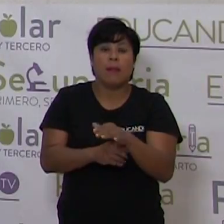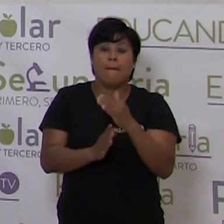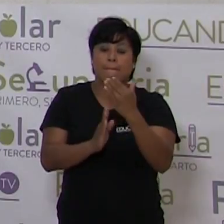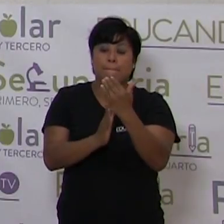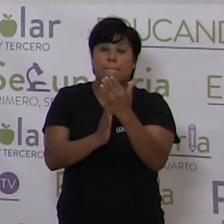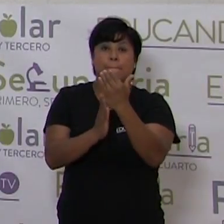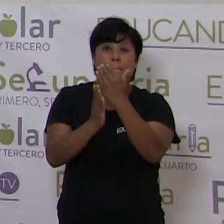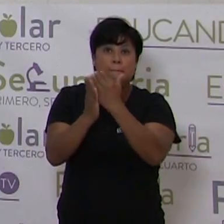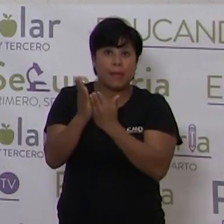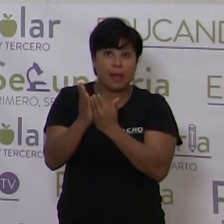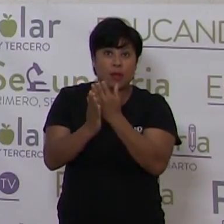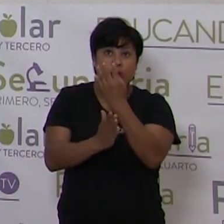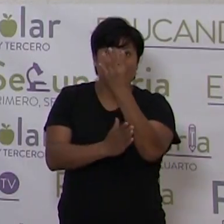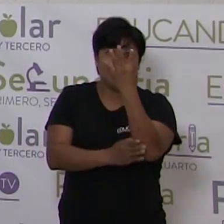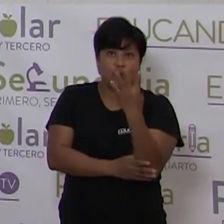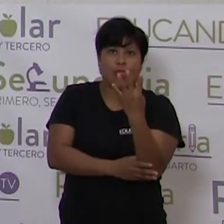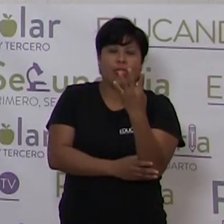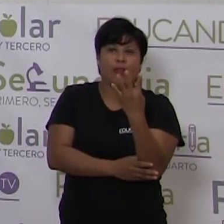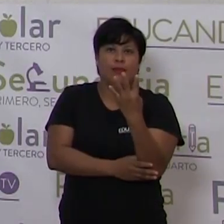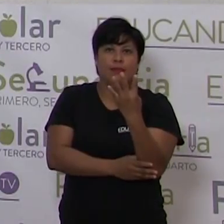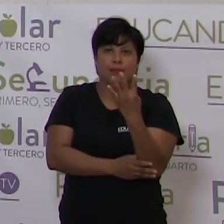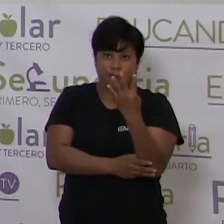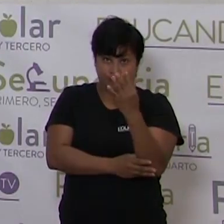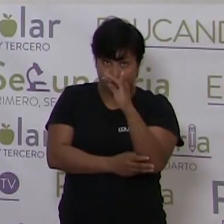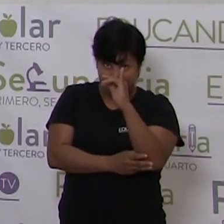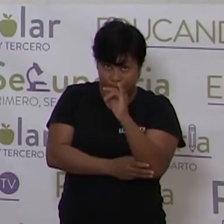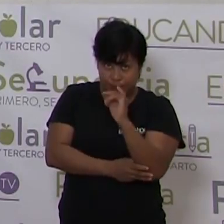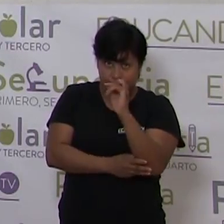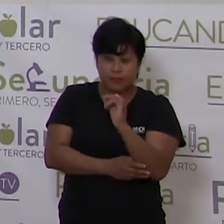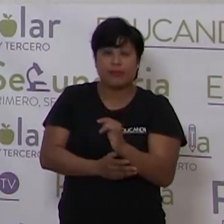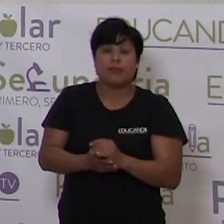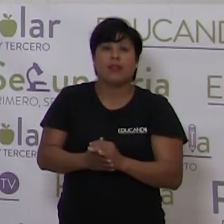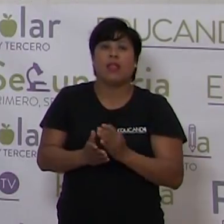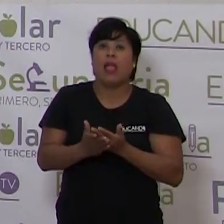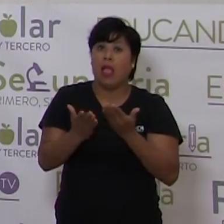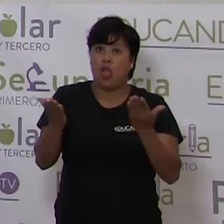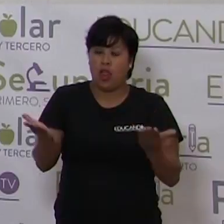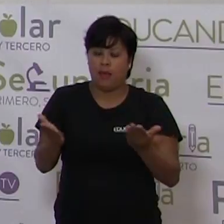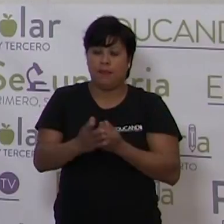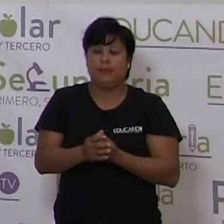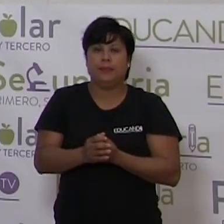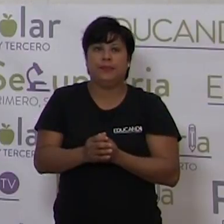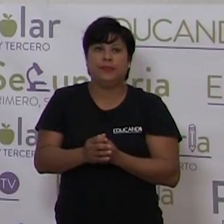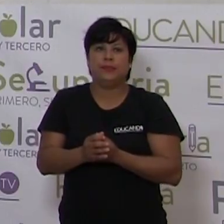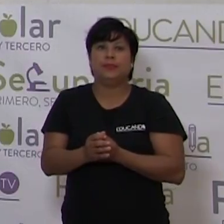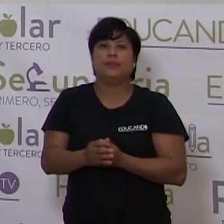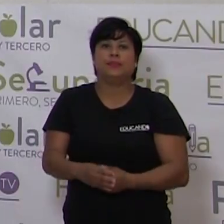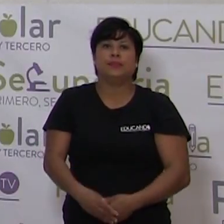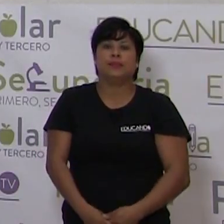menos 4, ¿sí? Ahora,